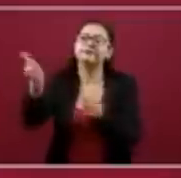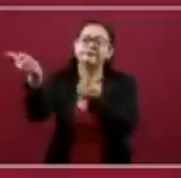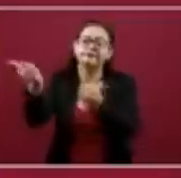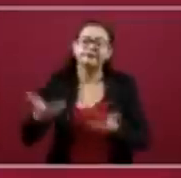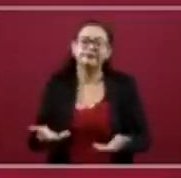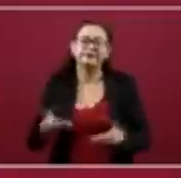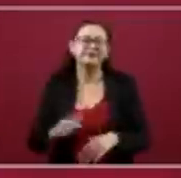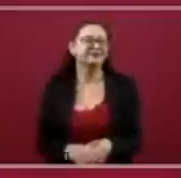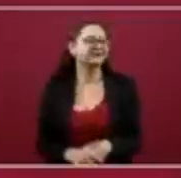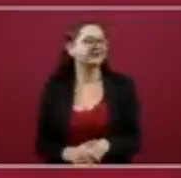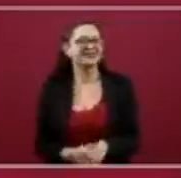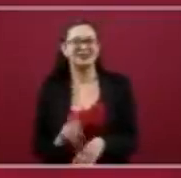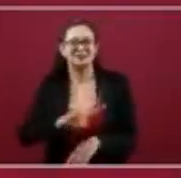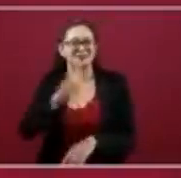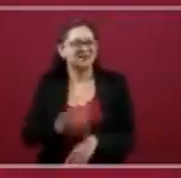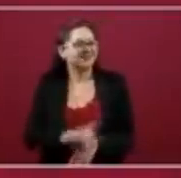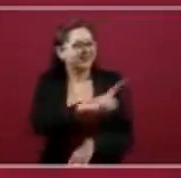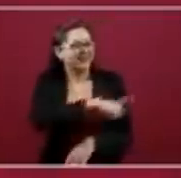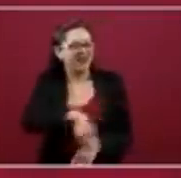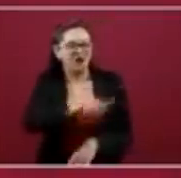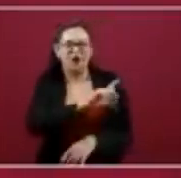acabaron con todo.